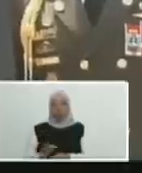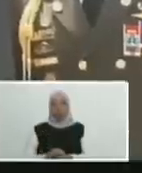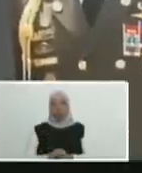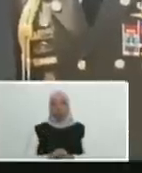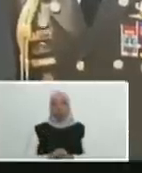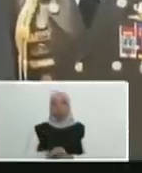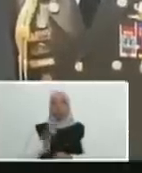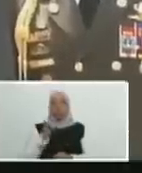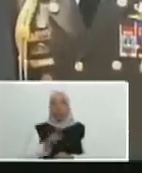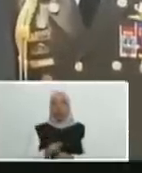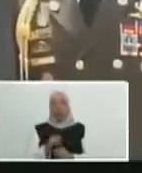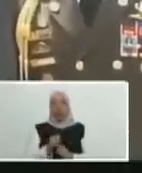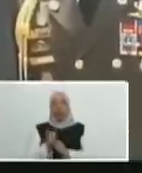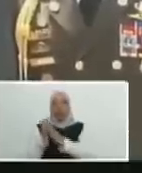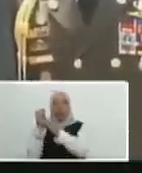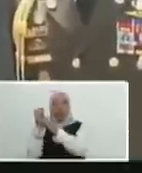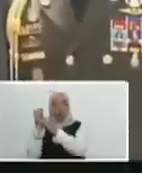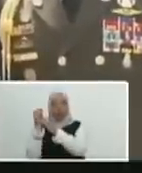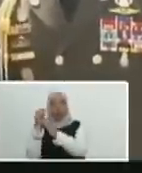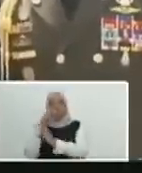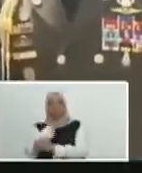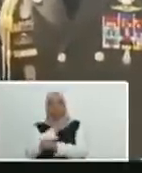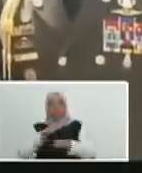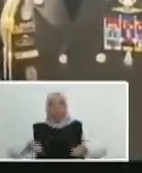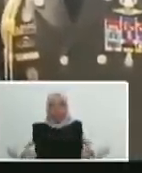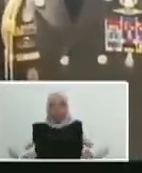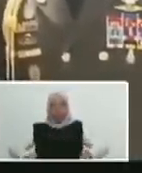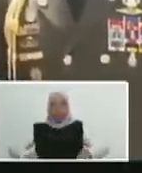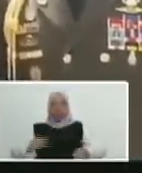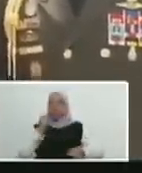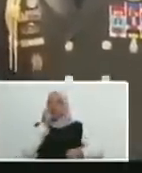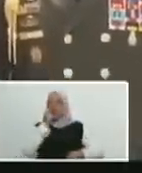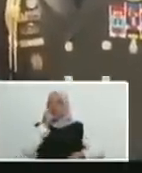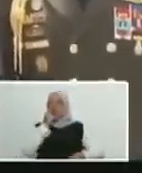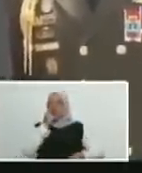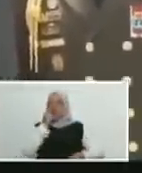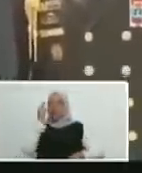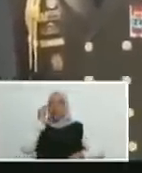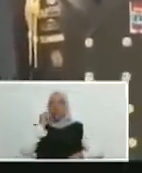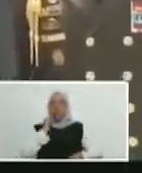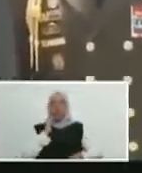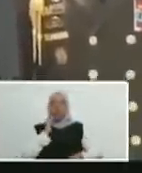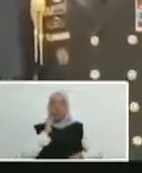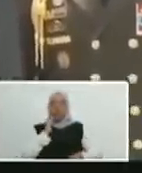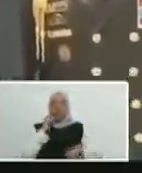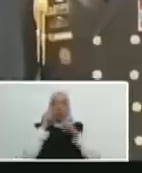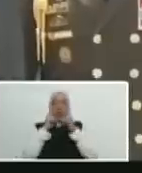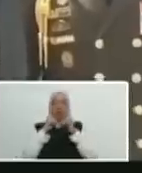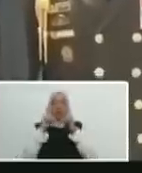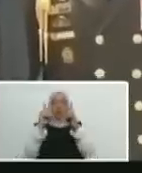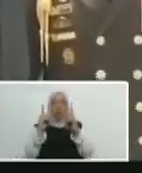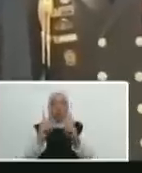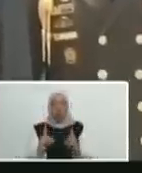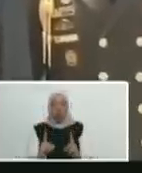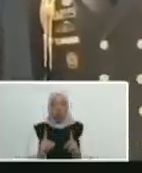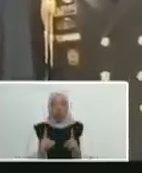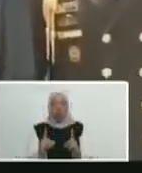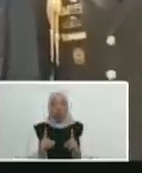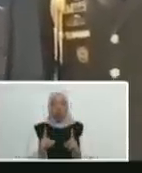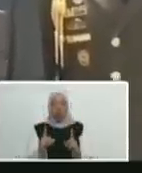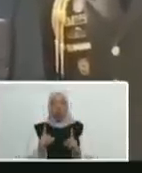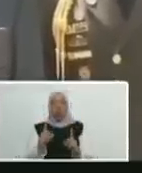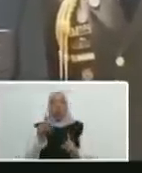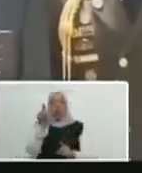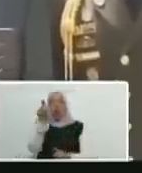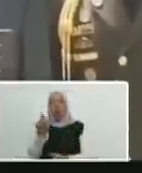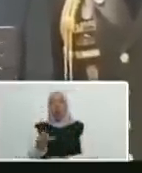y comandante en jefe de la Fuerza Armada Nacional Bolivariana, he designado al mayor